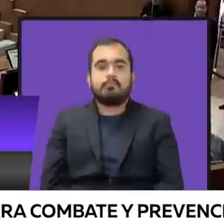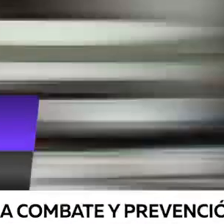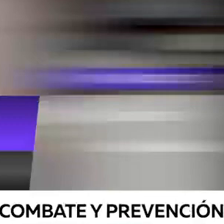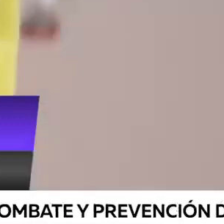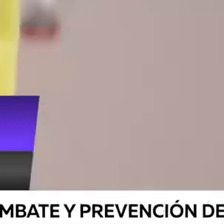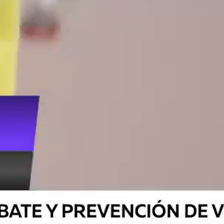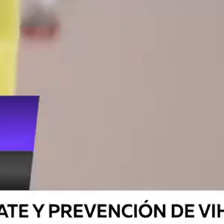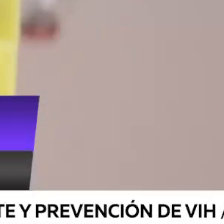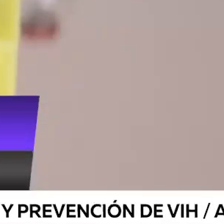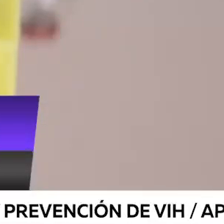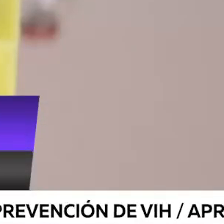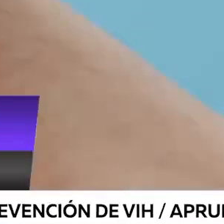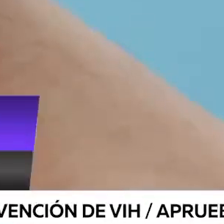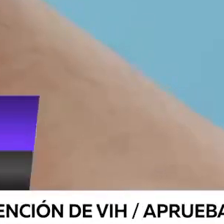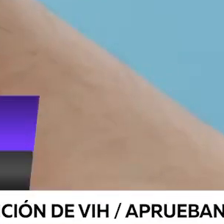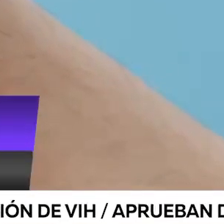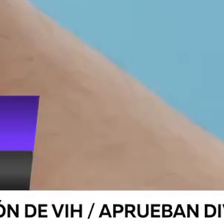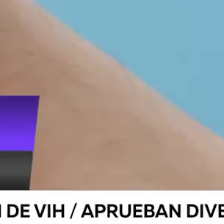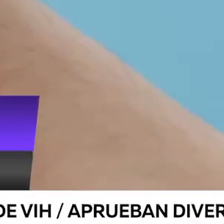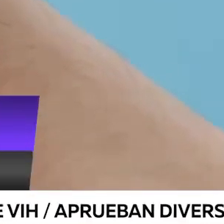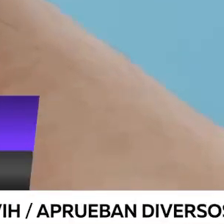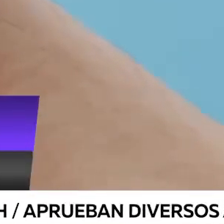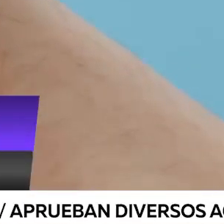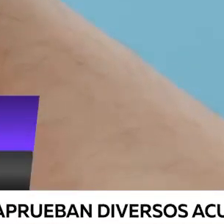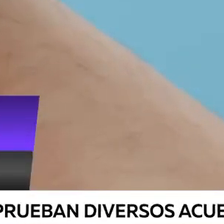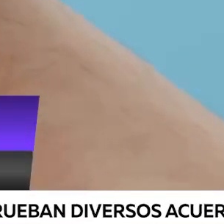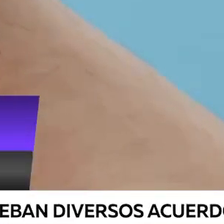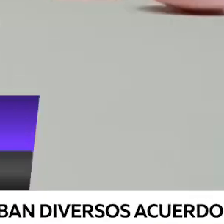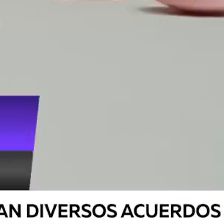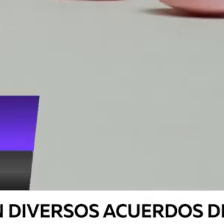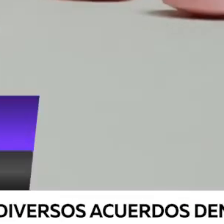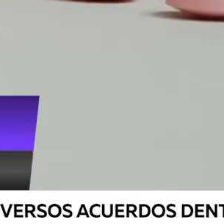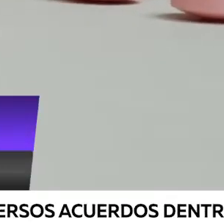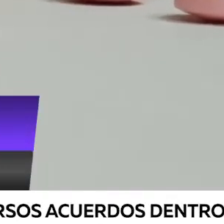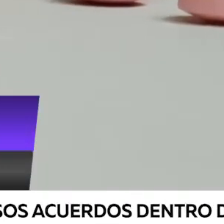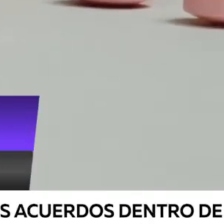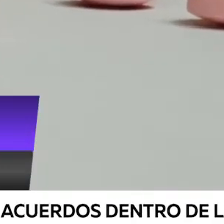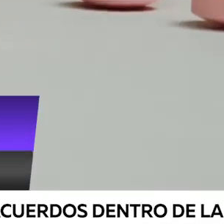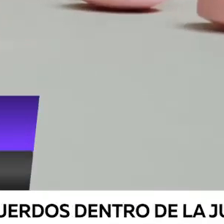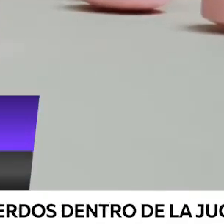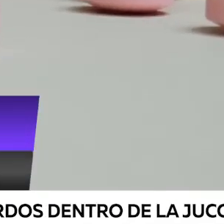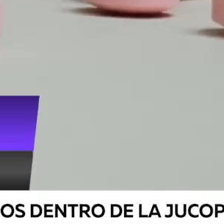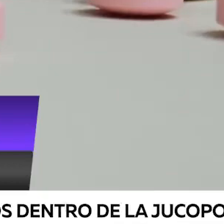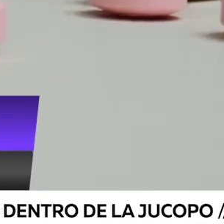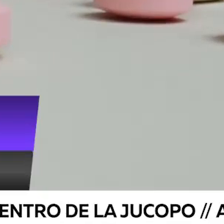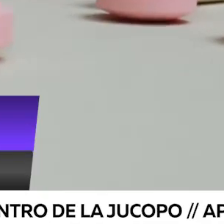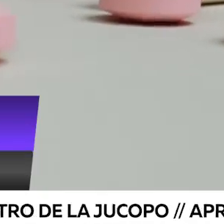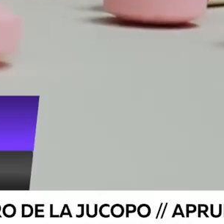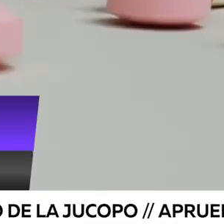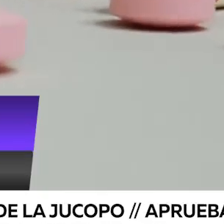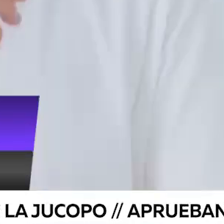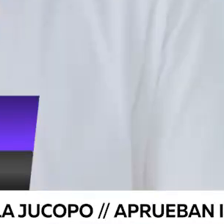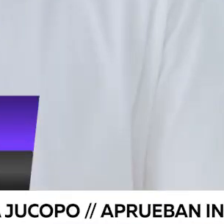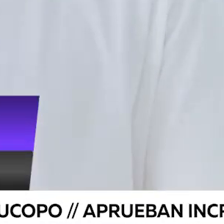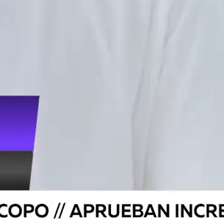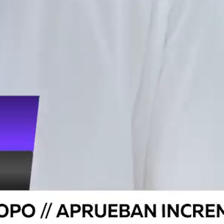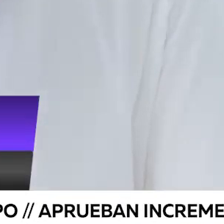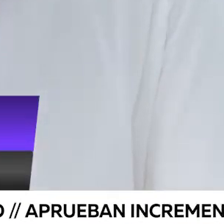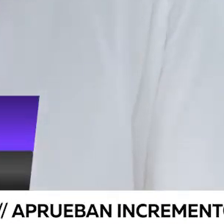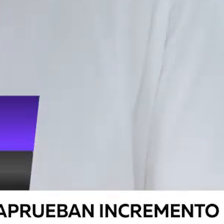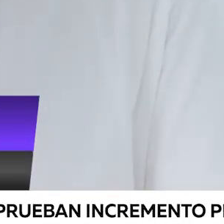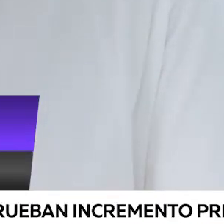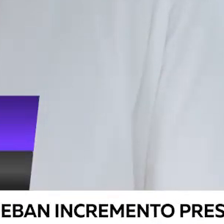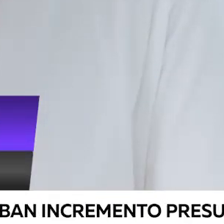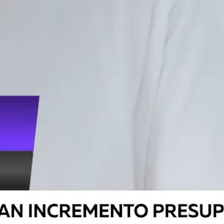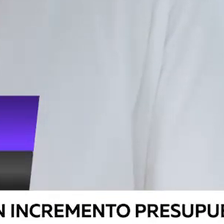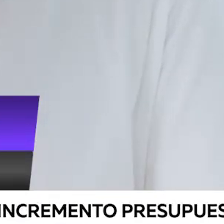pesos para la prevención y control del VIH-Sida y enfermedades de transmisión sexual o infecciones de transmisión sexual, como la sífilis.